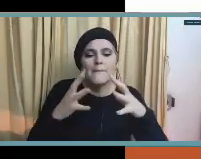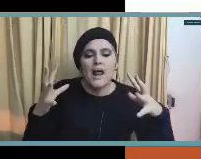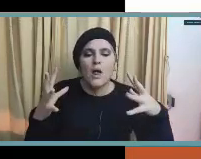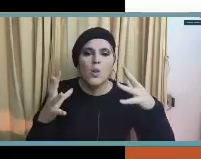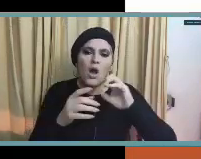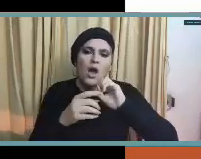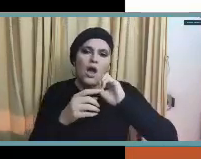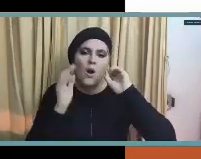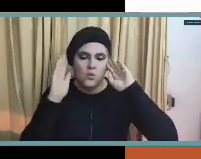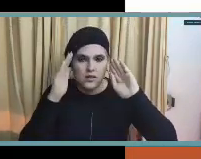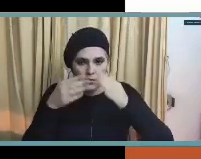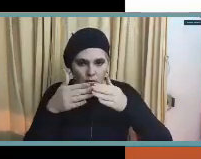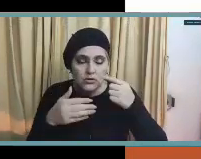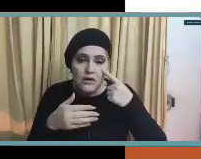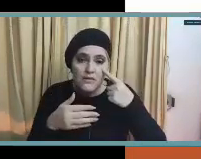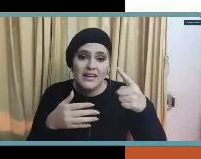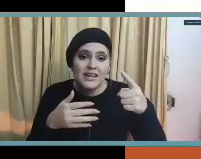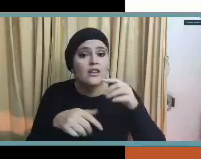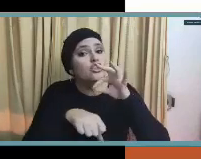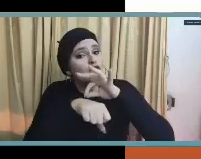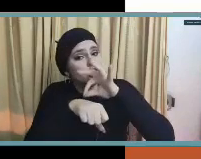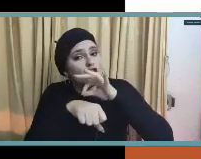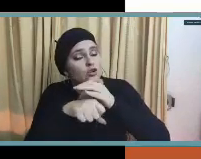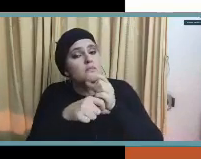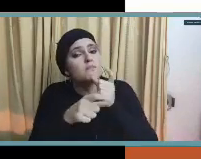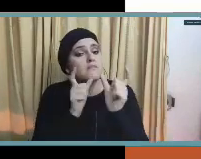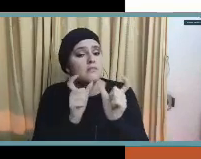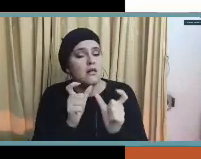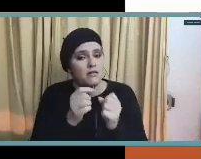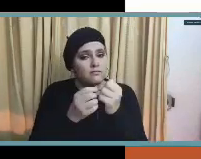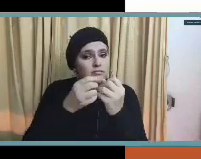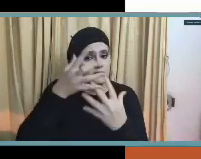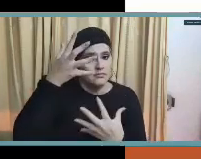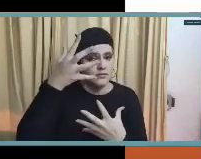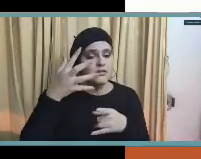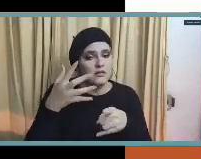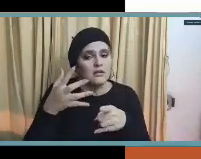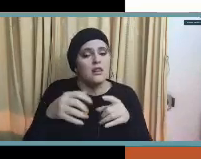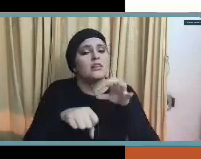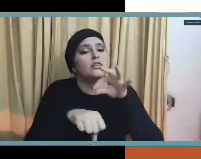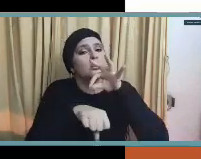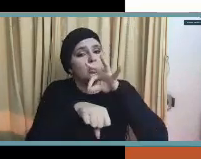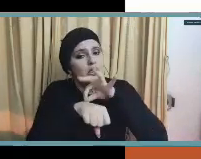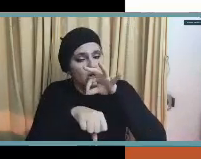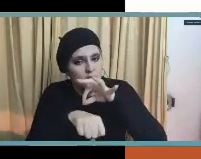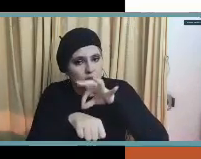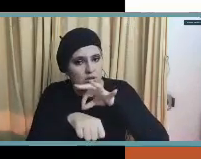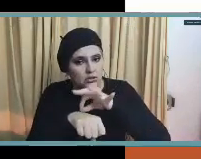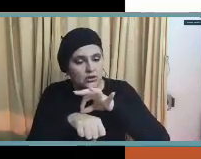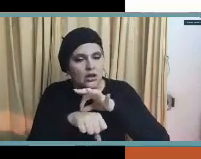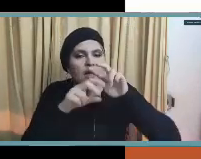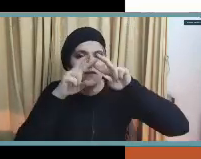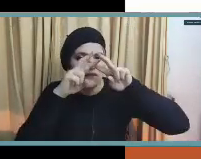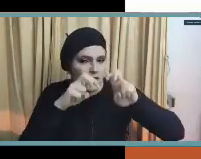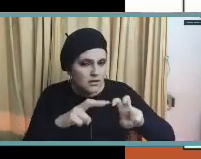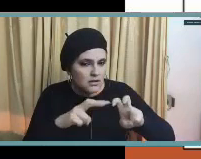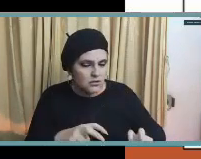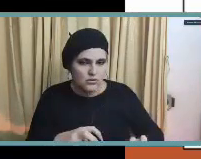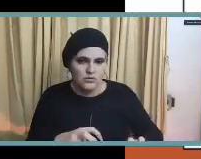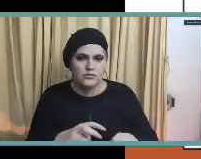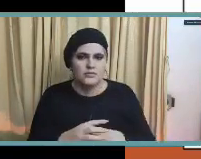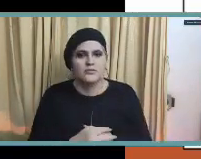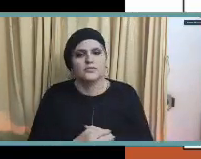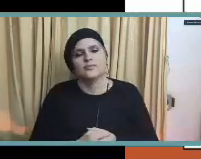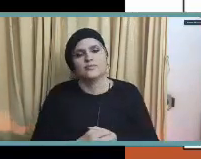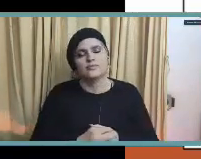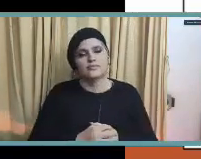son las clasificaciones en el mundo de la medicina y de las investigaciones que se han realizado.